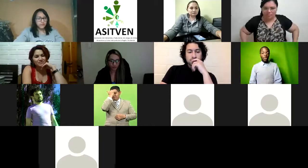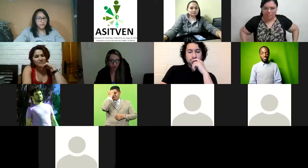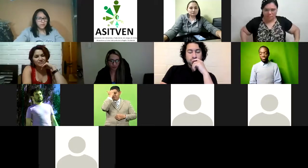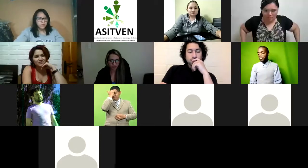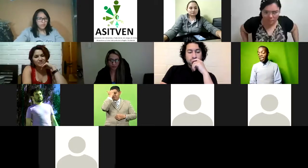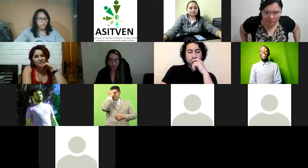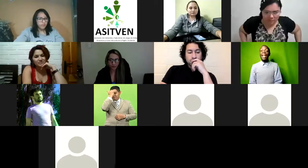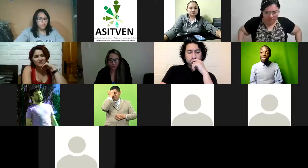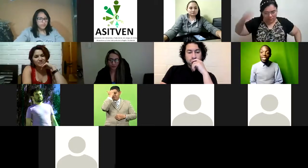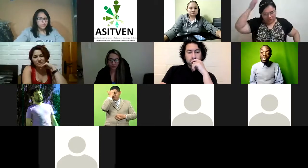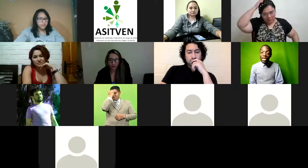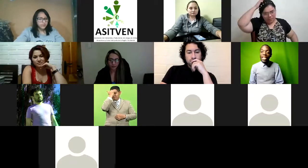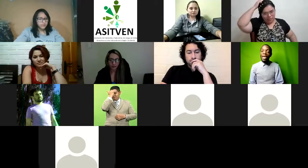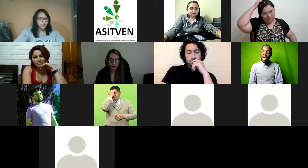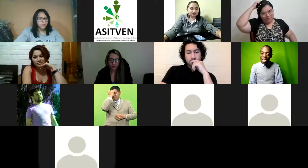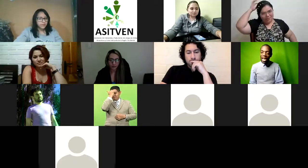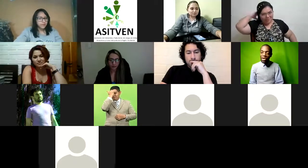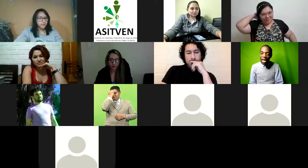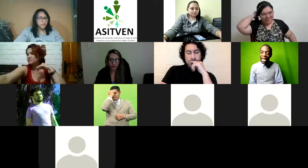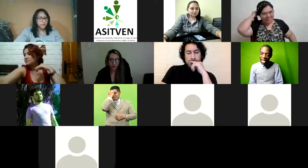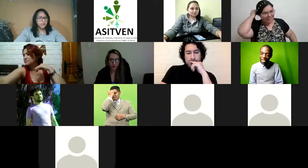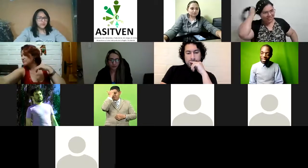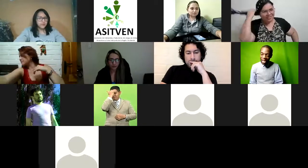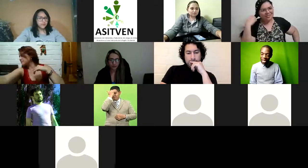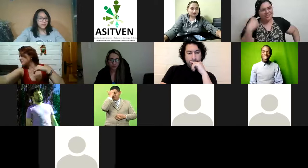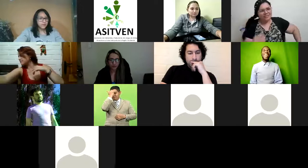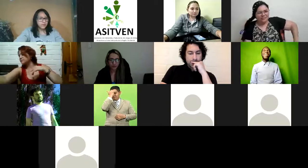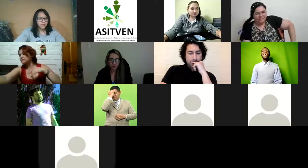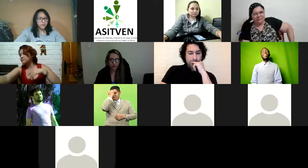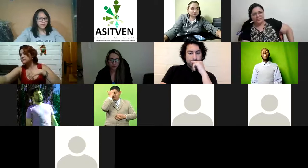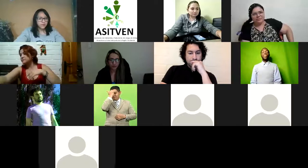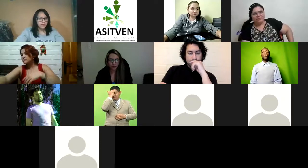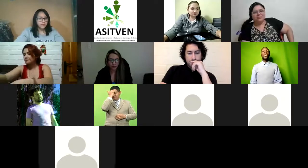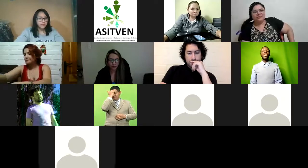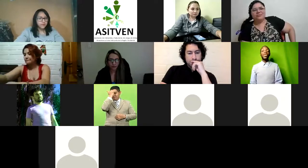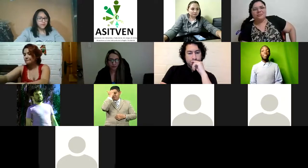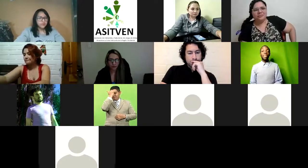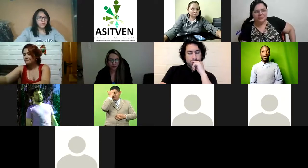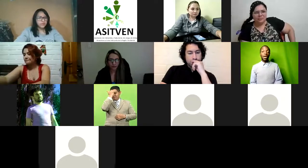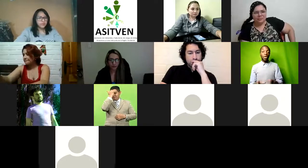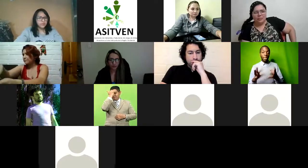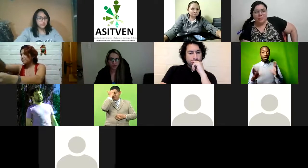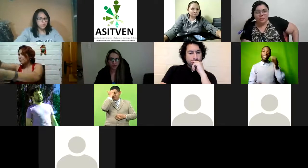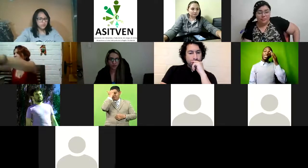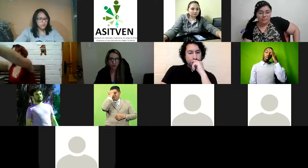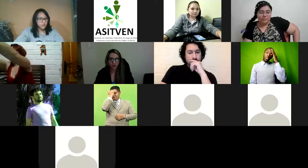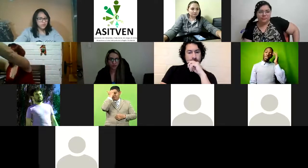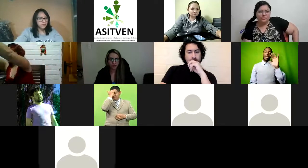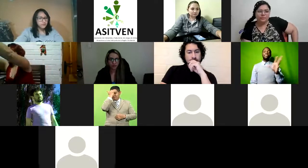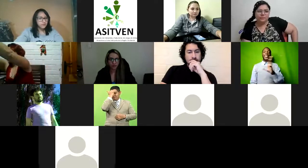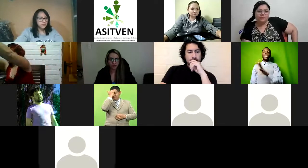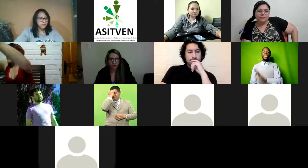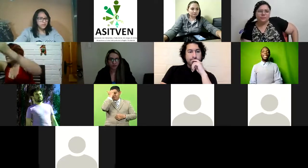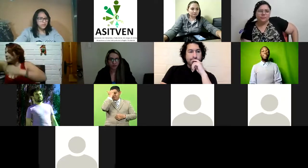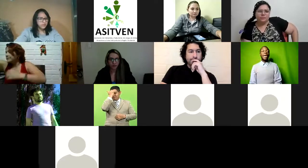lengua. La lengua de señas internacional también, créanlo que es así. Y un poco más complejo en cierto modo porque